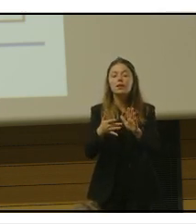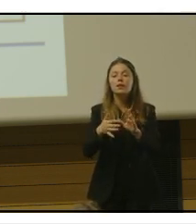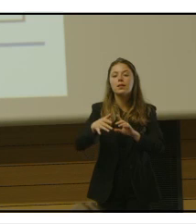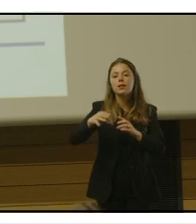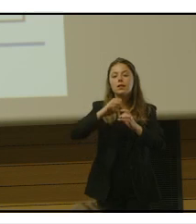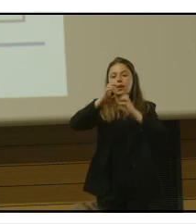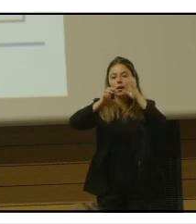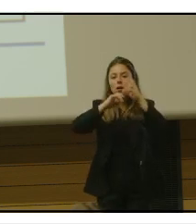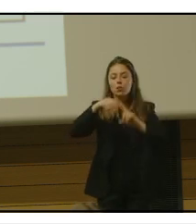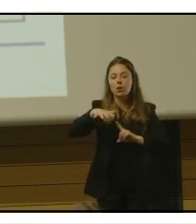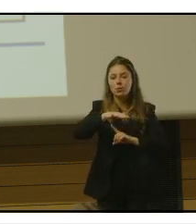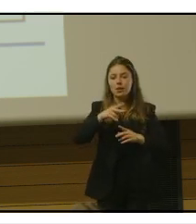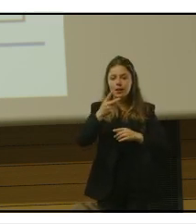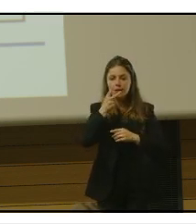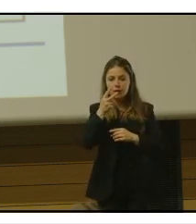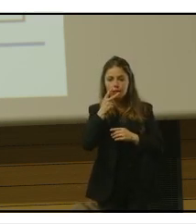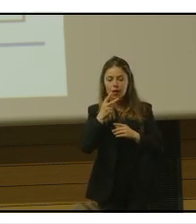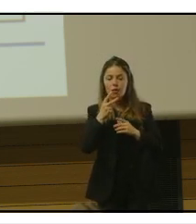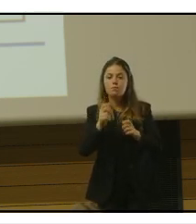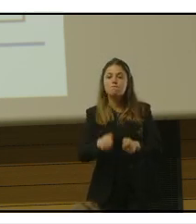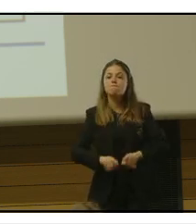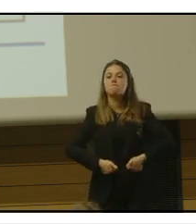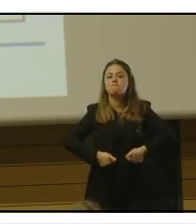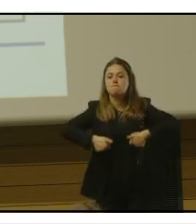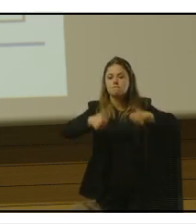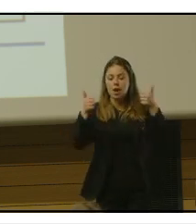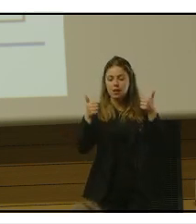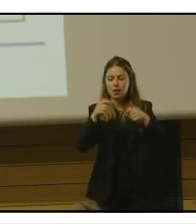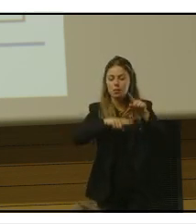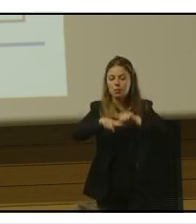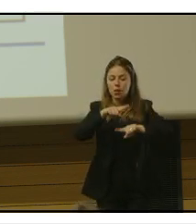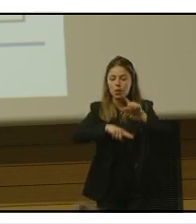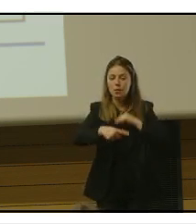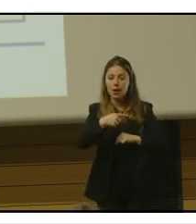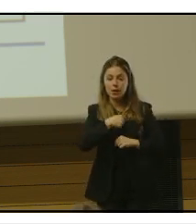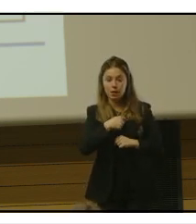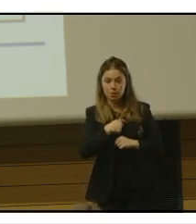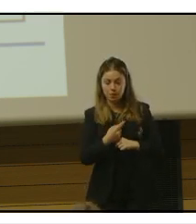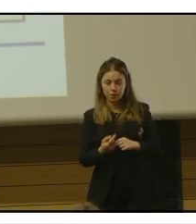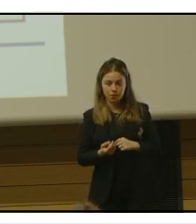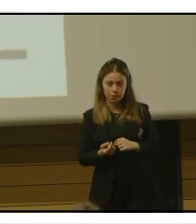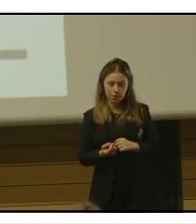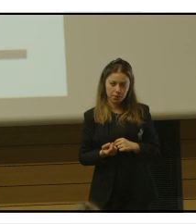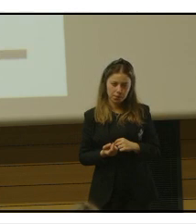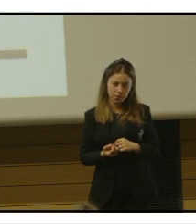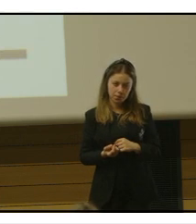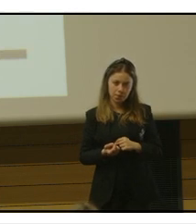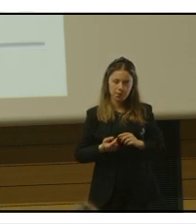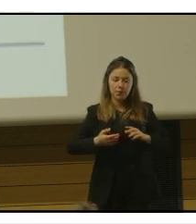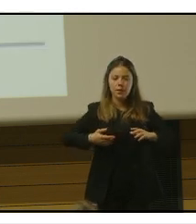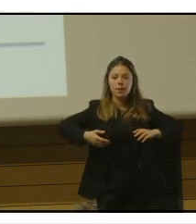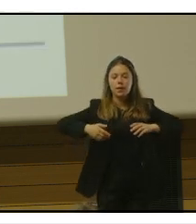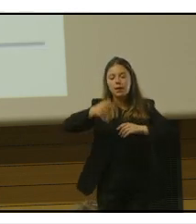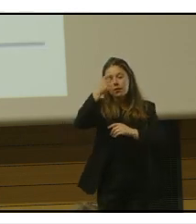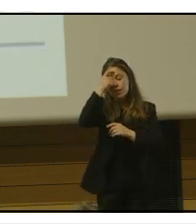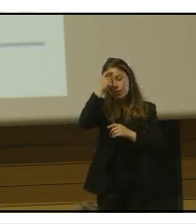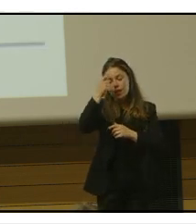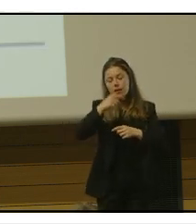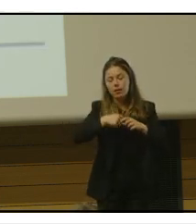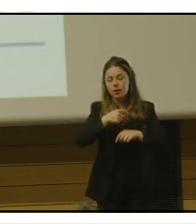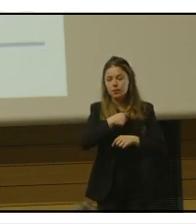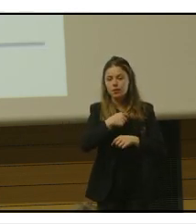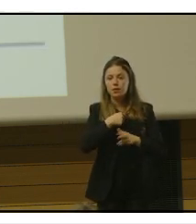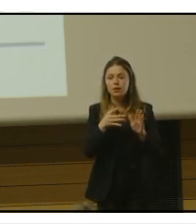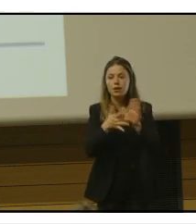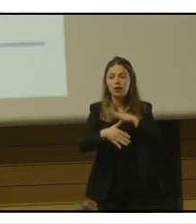tabaco aumenta el riesgo de tener cardiopatía isquémica. Aunque, bueno, pues para nosotros las enfermedades cardiovasculares